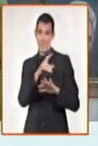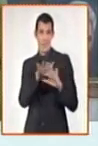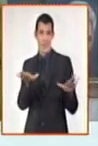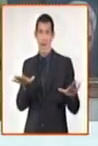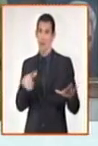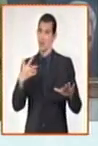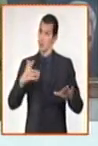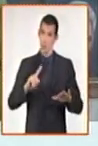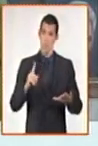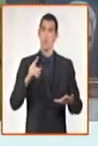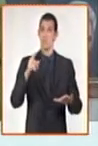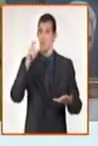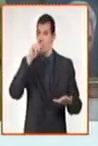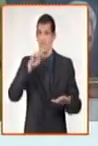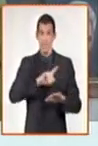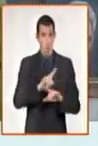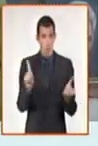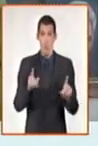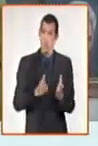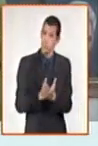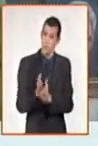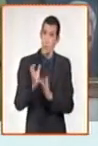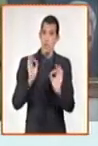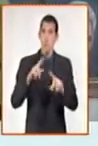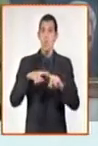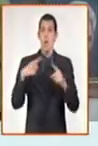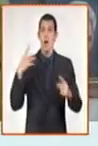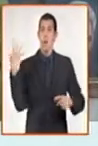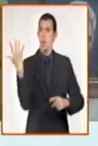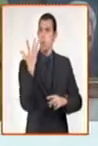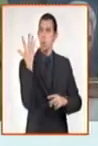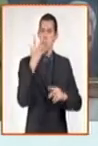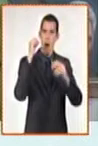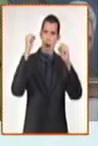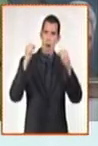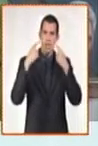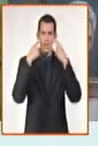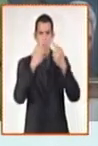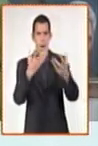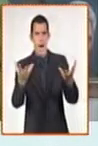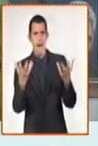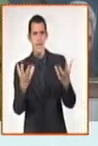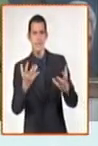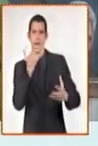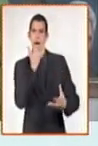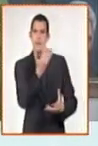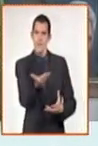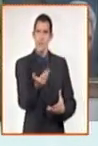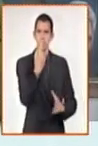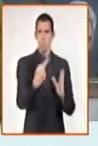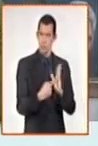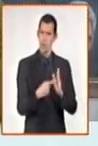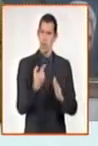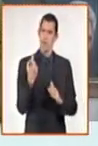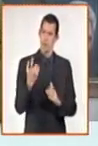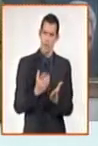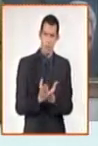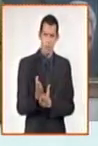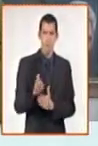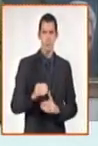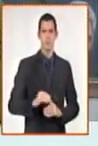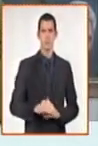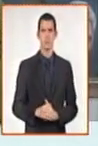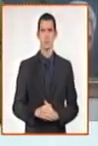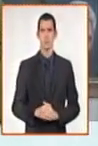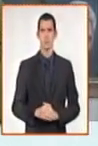paso el huracán por la provincia pinareña. Y también ya hemos estado dando la